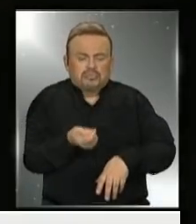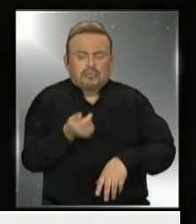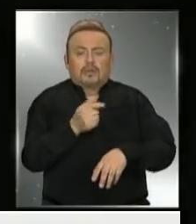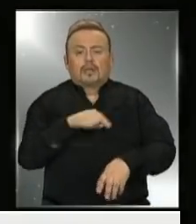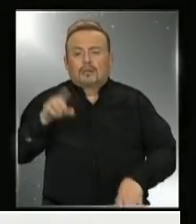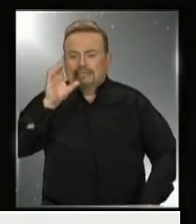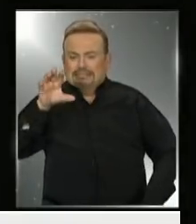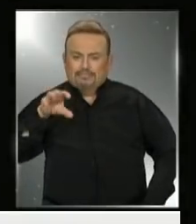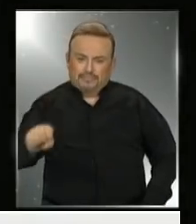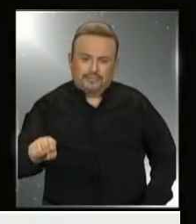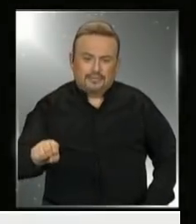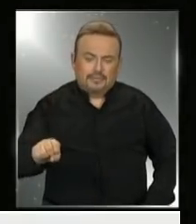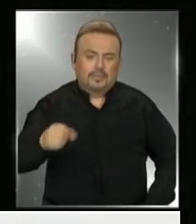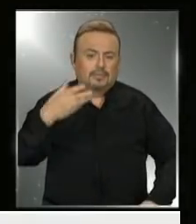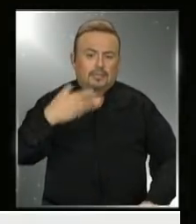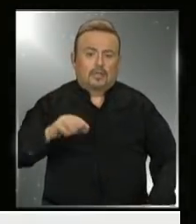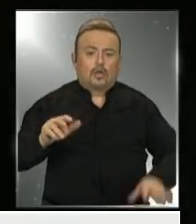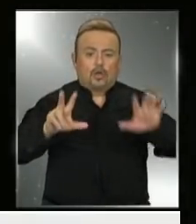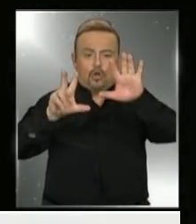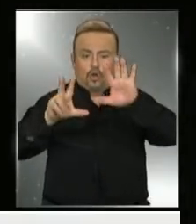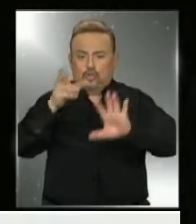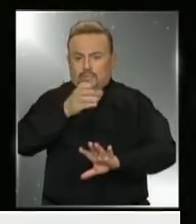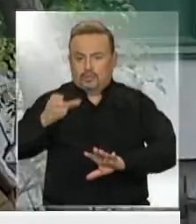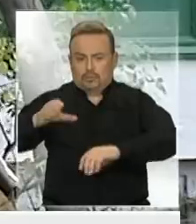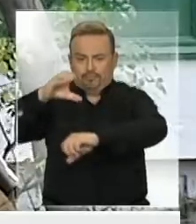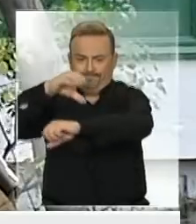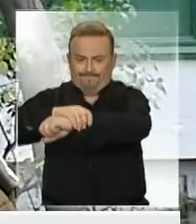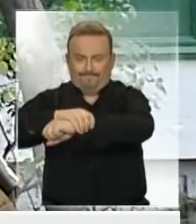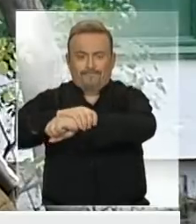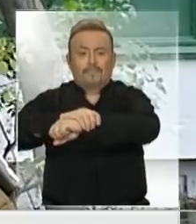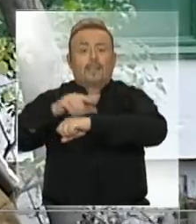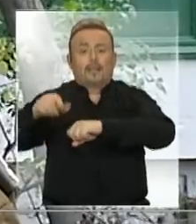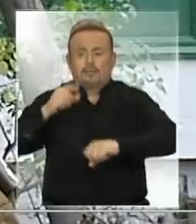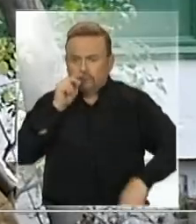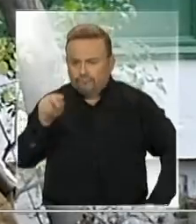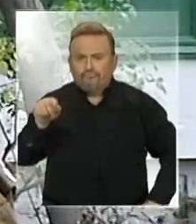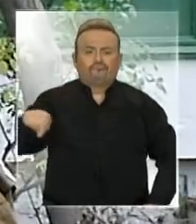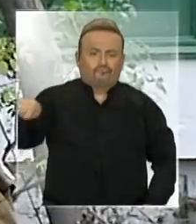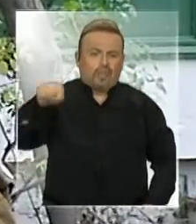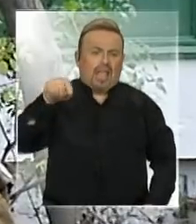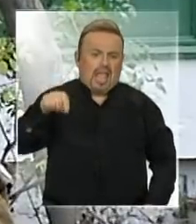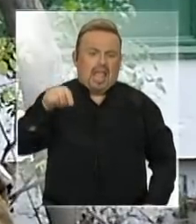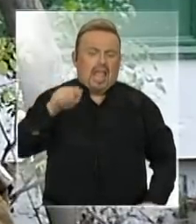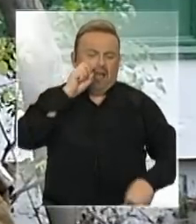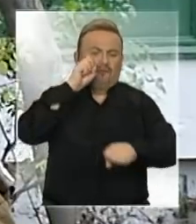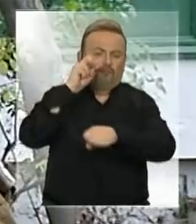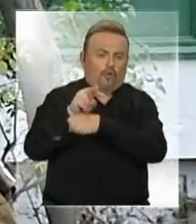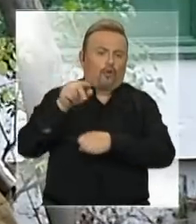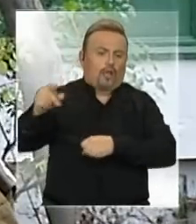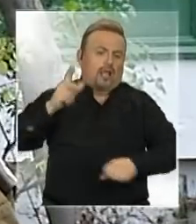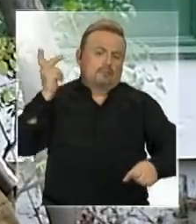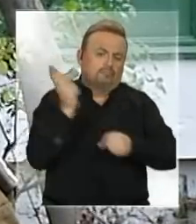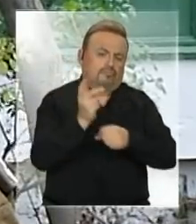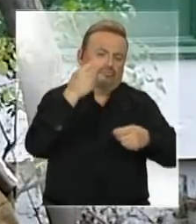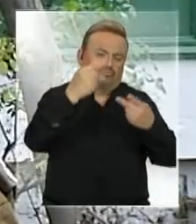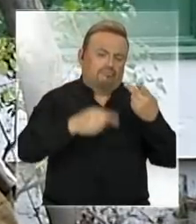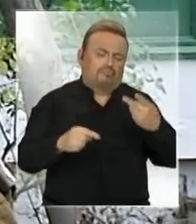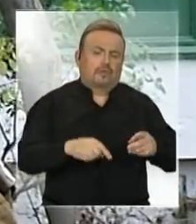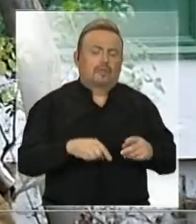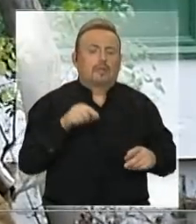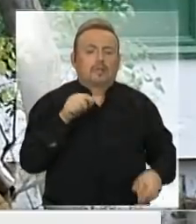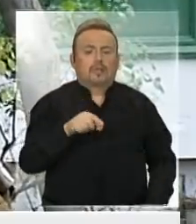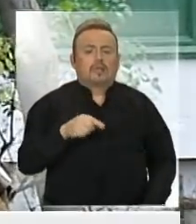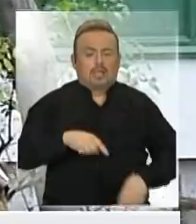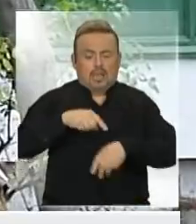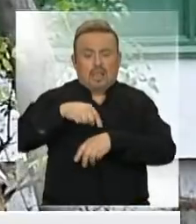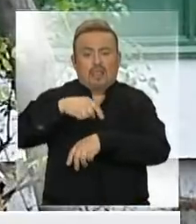segundos. Se procedió a la detención de 8 personas, quienes habían sido sindicadas como los autores de diversos delitos que se cometieron en un corto tiempo en